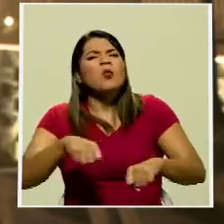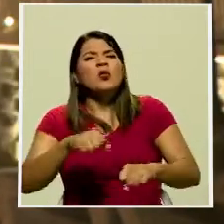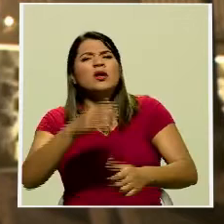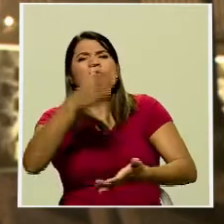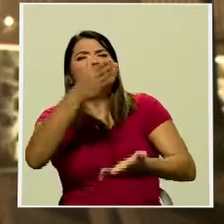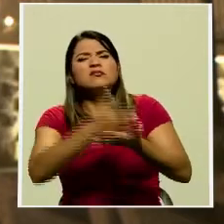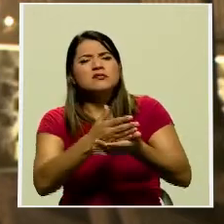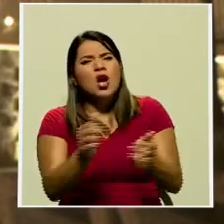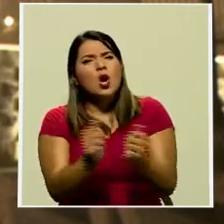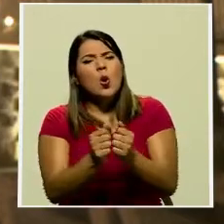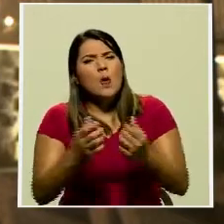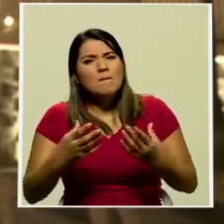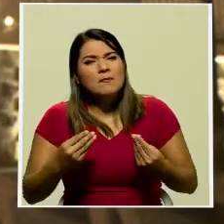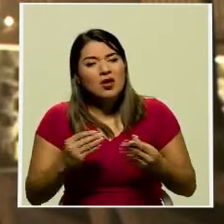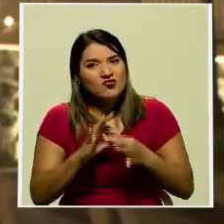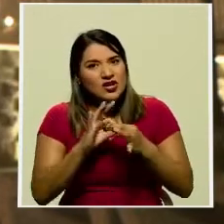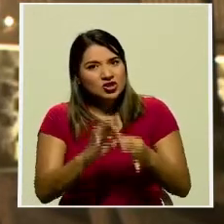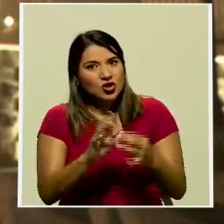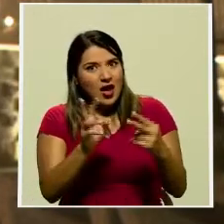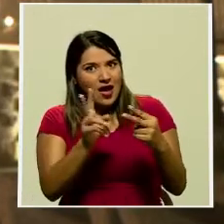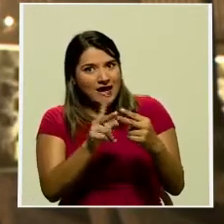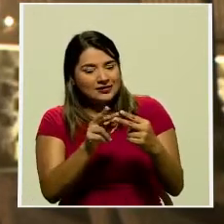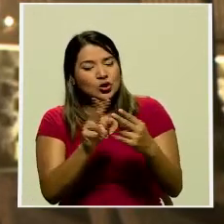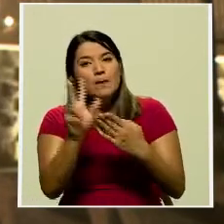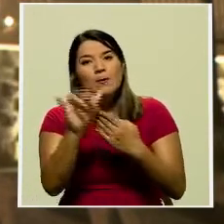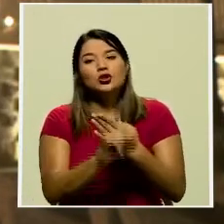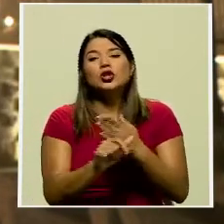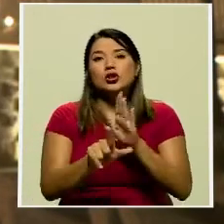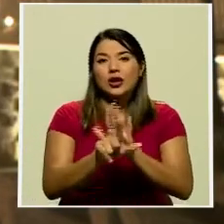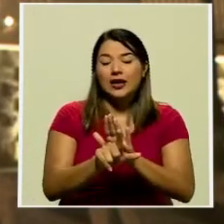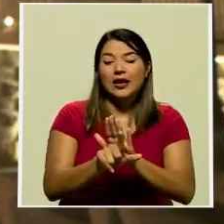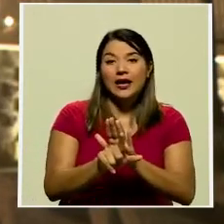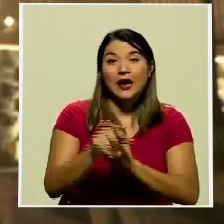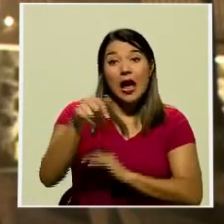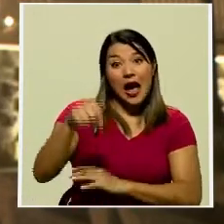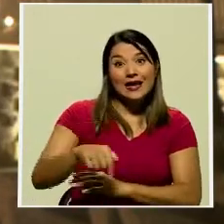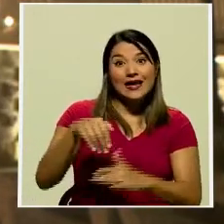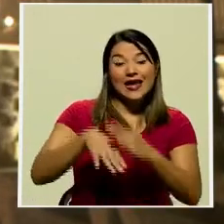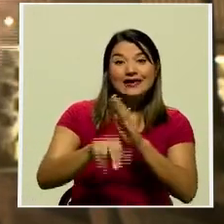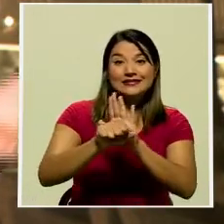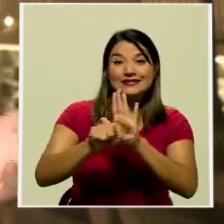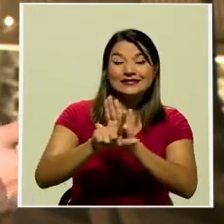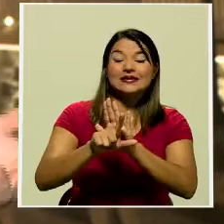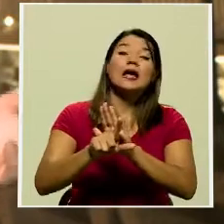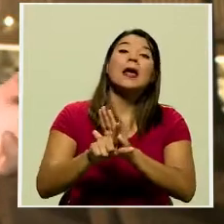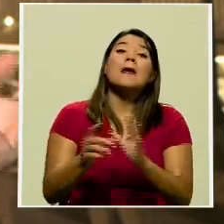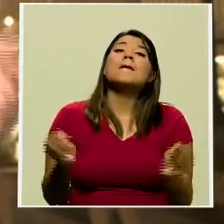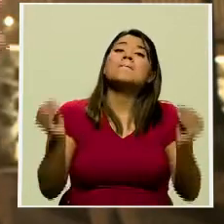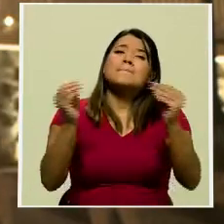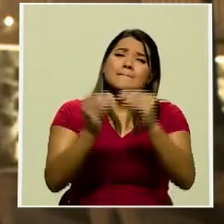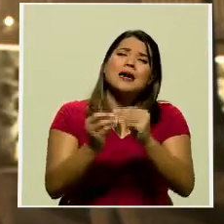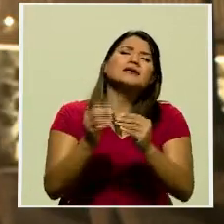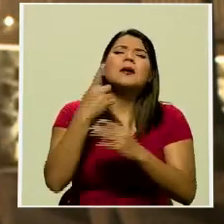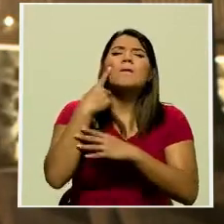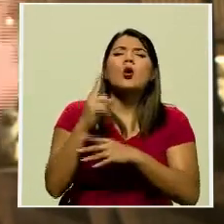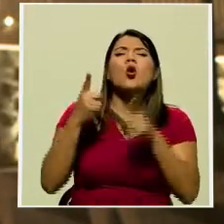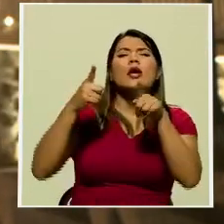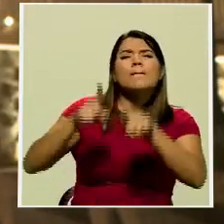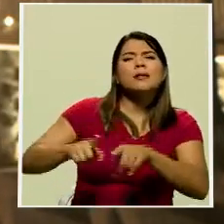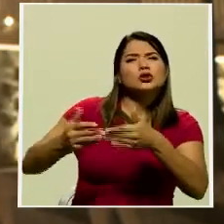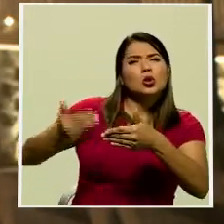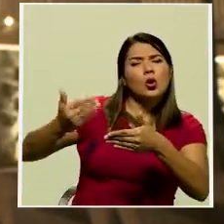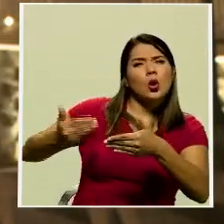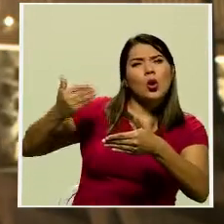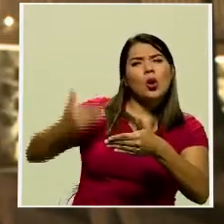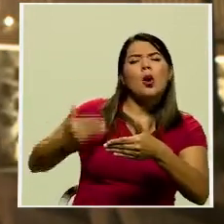a estas iniciativas que se están presentando el día de hoy acá en el Congreso, sobre todo por lo que ha pasado en las últimas semanas, cuando el Ministerio